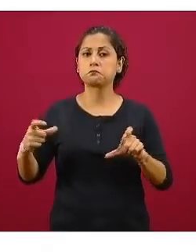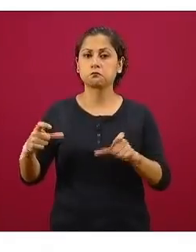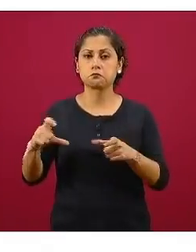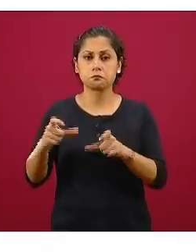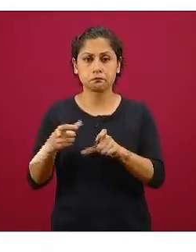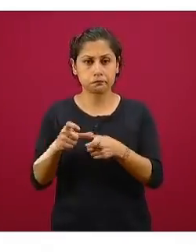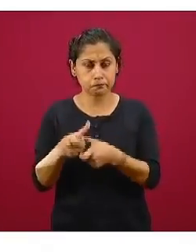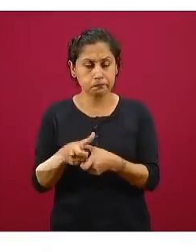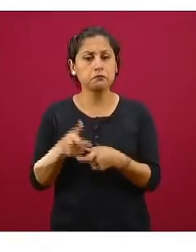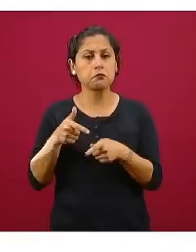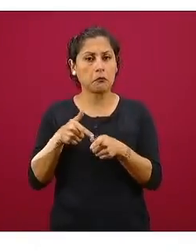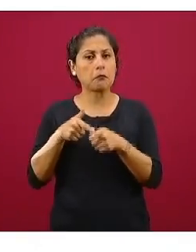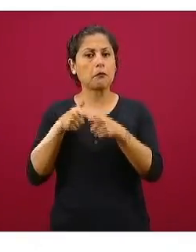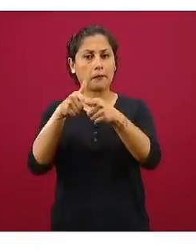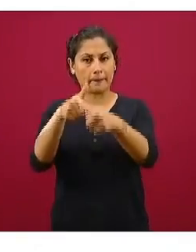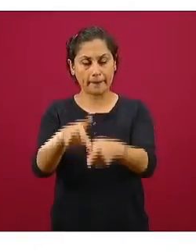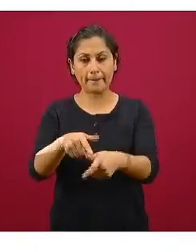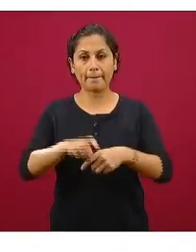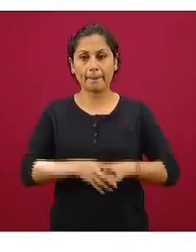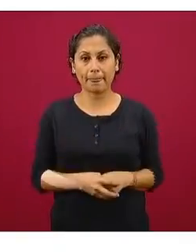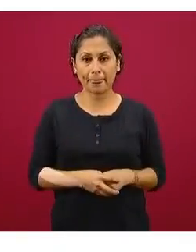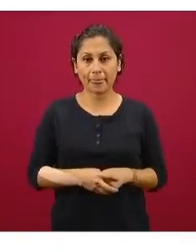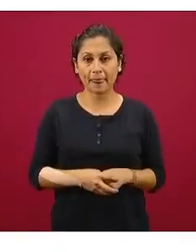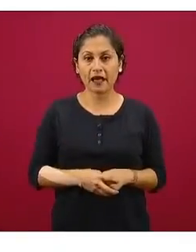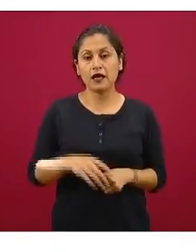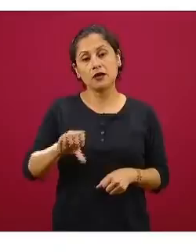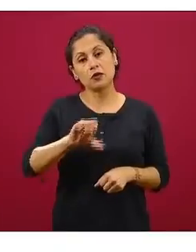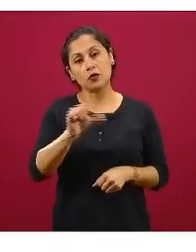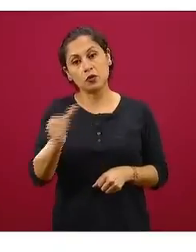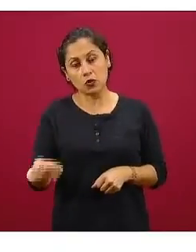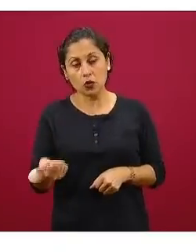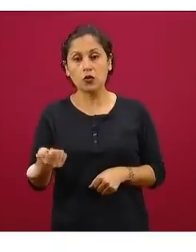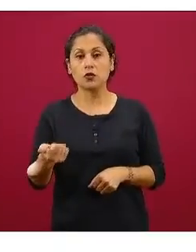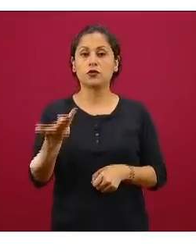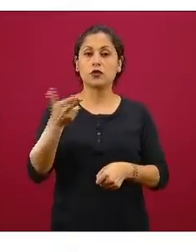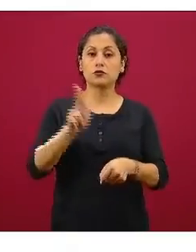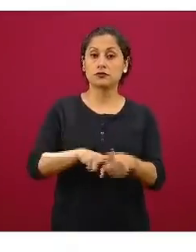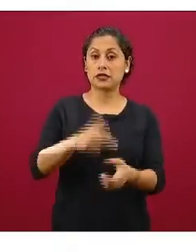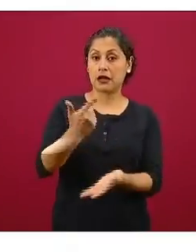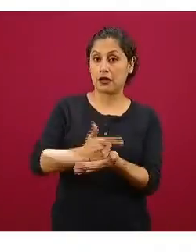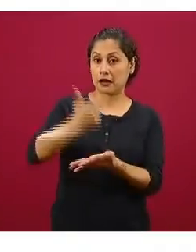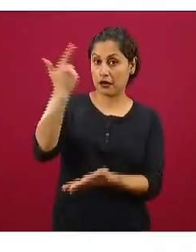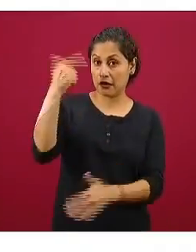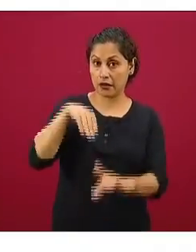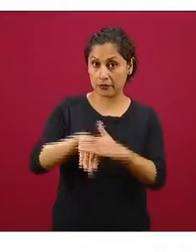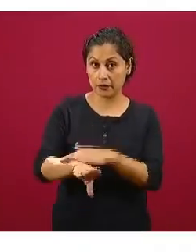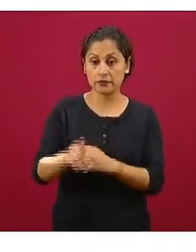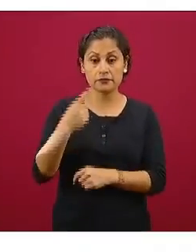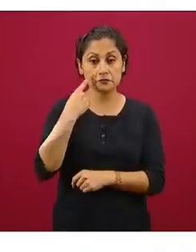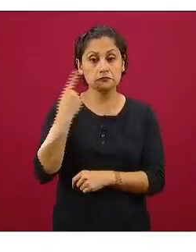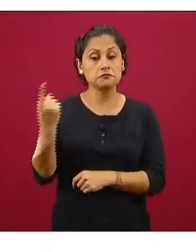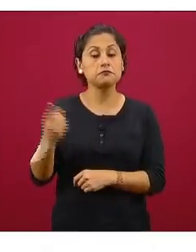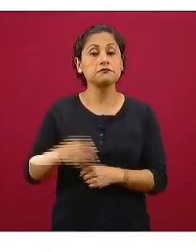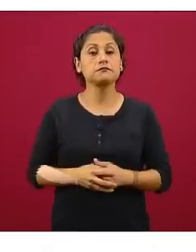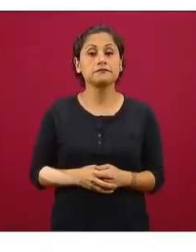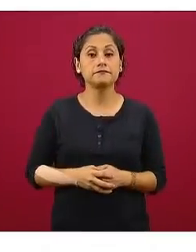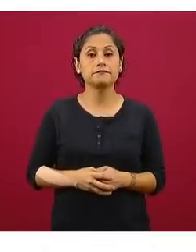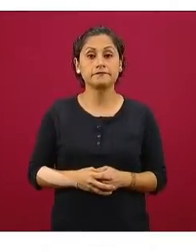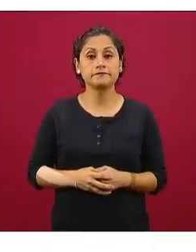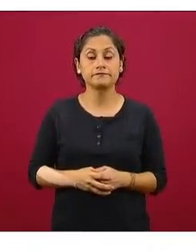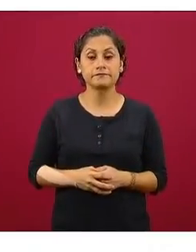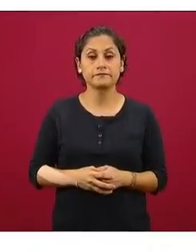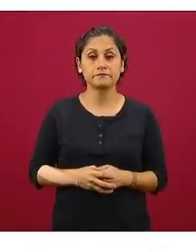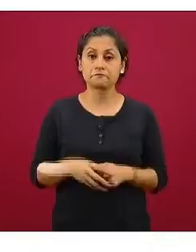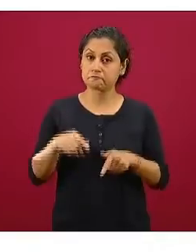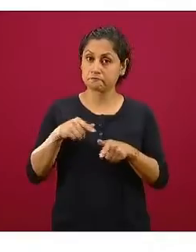de manera continua, y en la terapia intensiva, que se ve en la siguiente diapositiva, vemos que las terapias intensivas se han